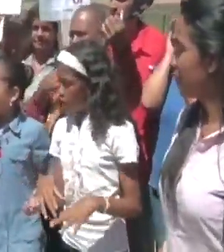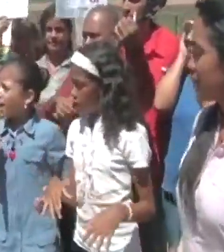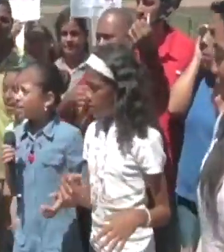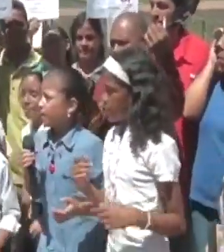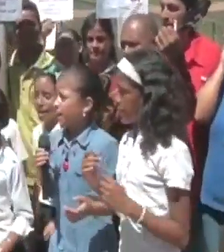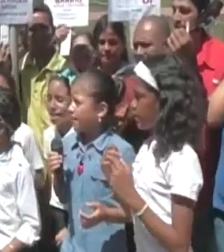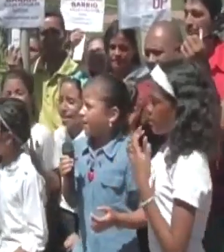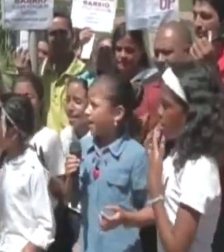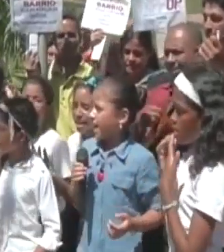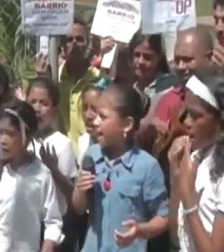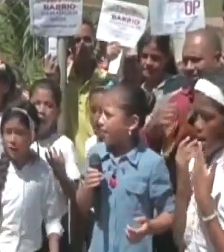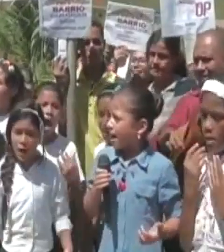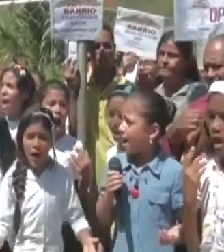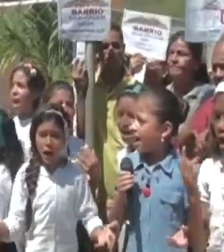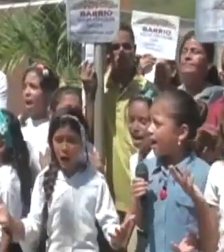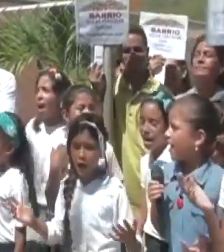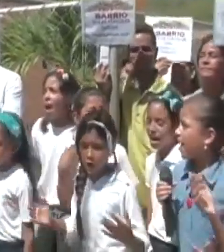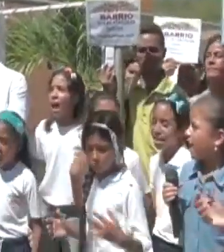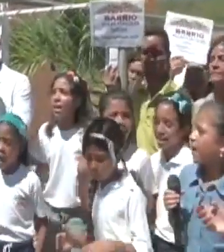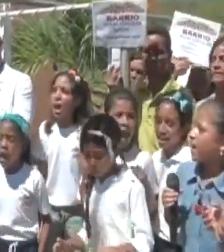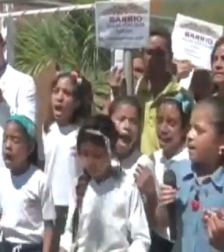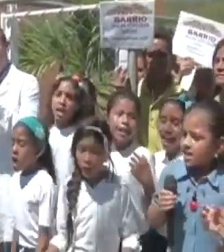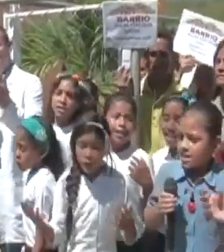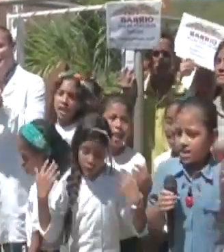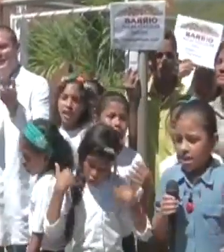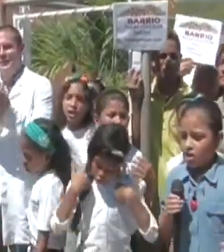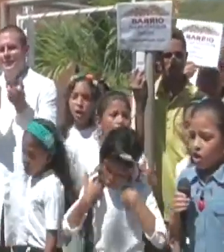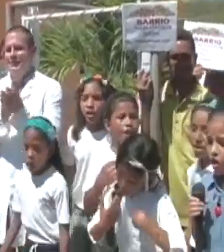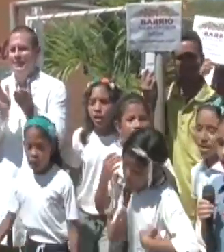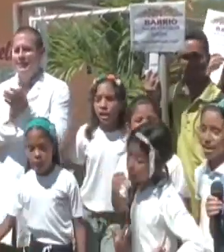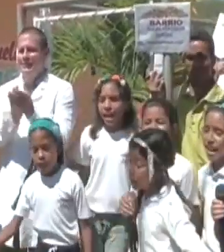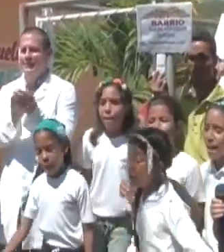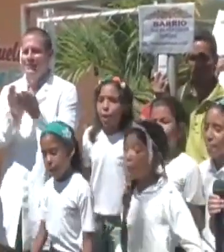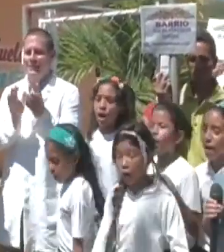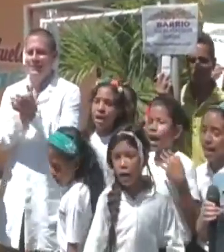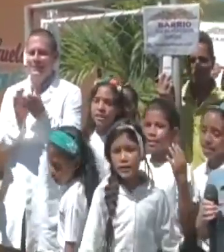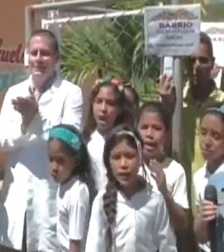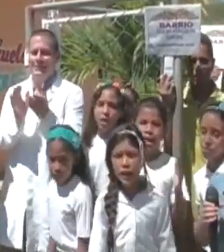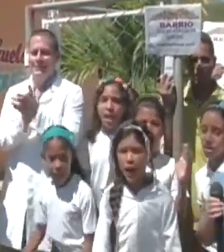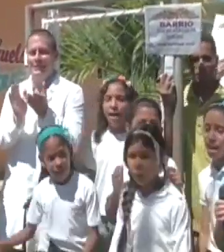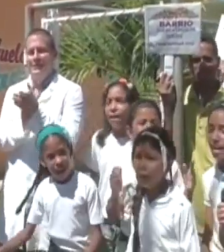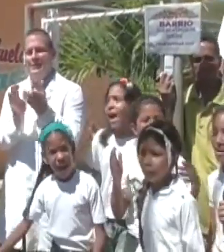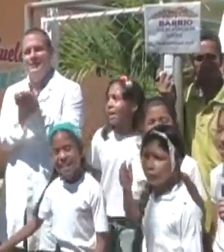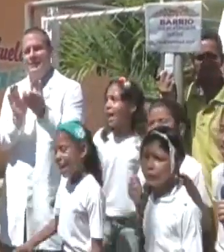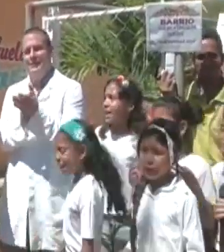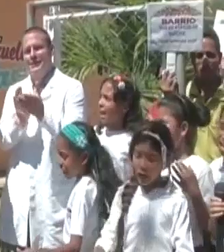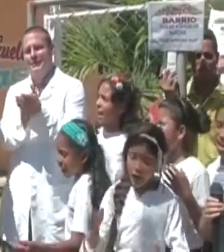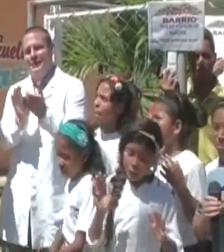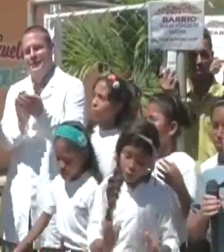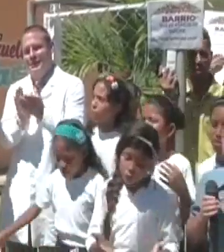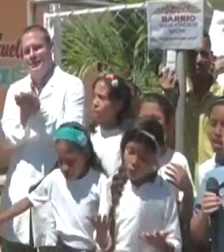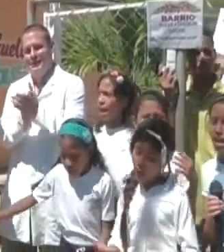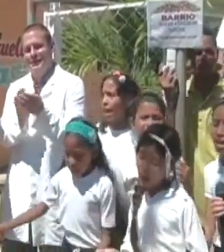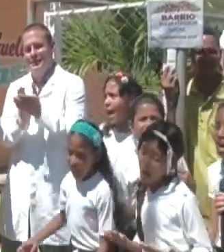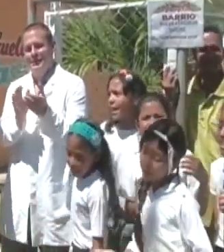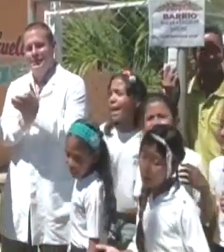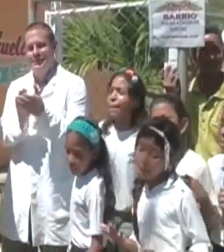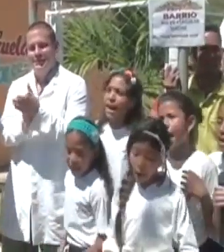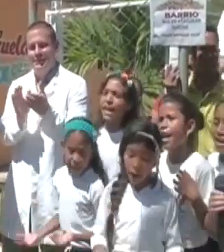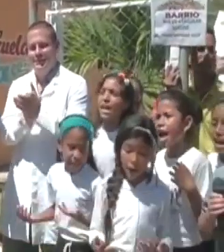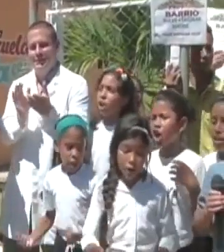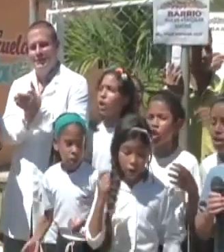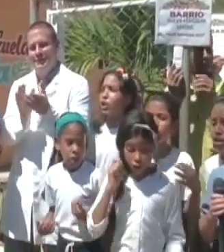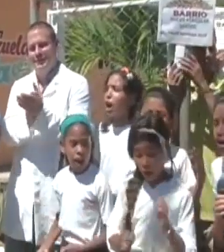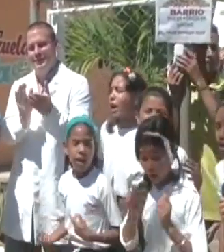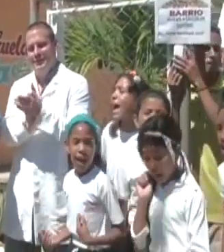Prendan la luz que es diciembre, llegó la Navidad. Gracias, presidente Nicolás Maduro, desde el estado Sucre. Acá nos encontramos en